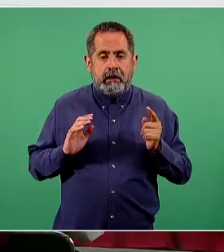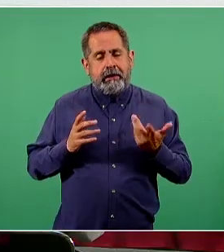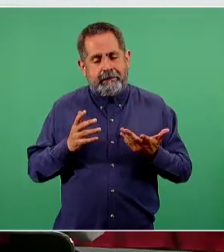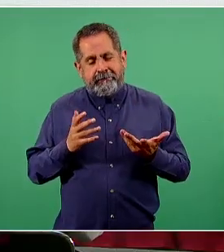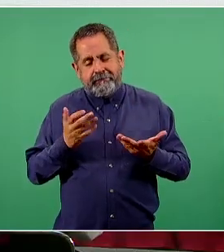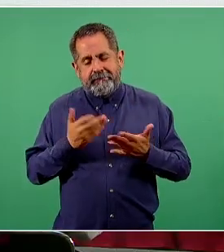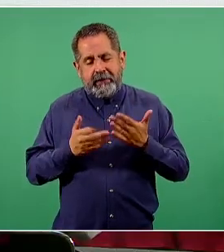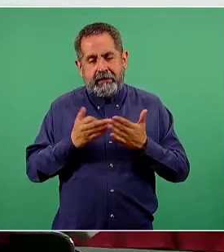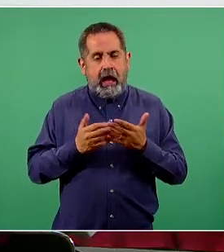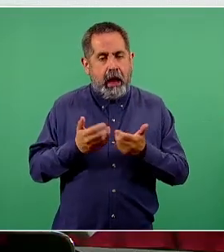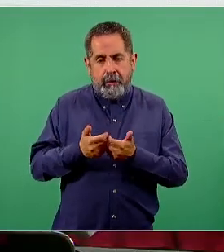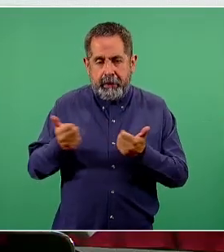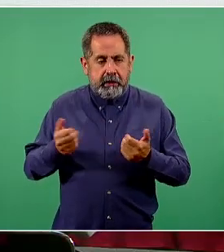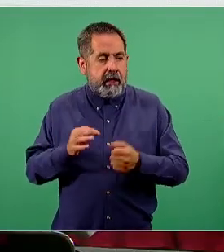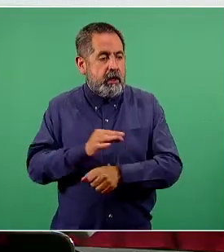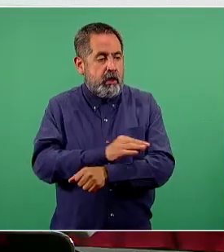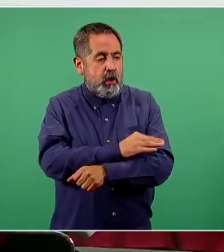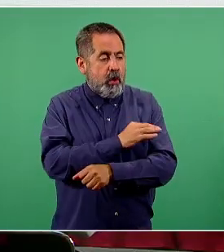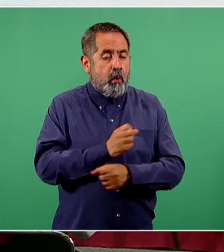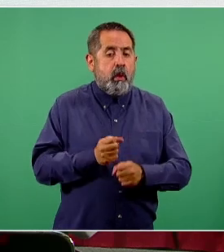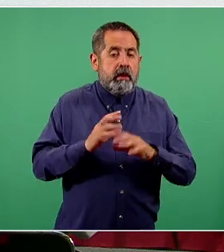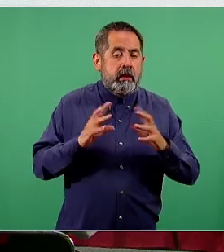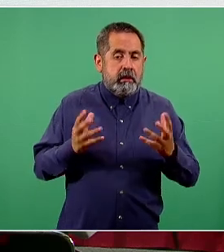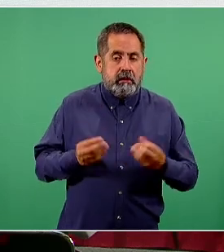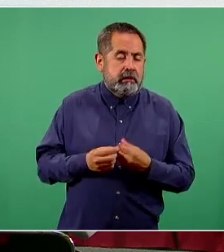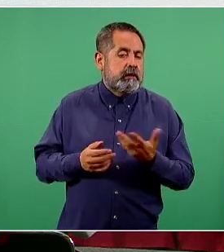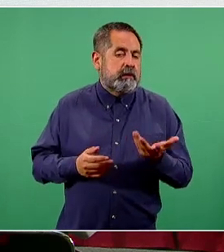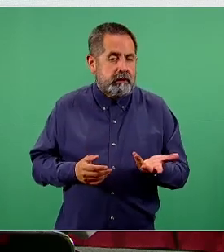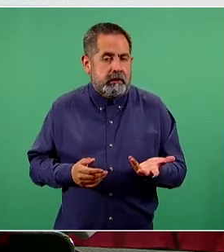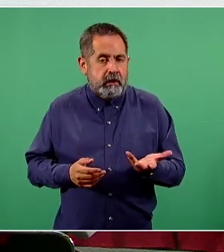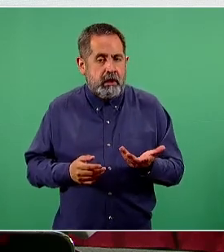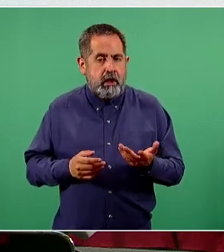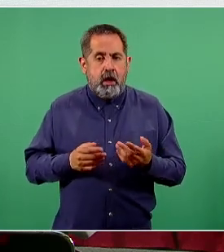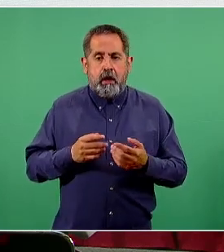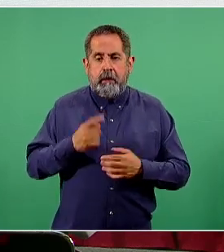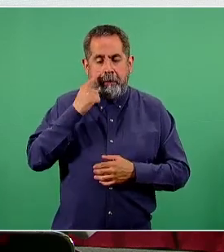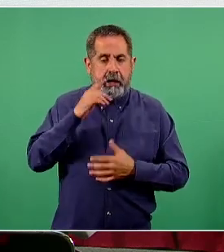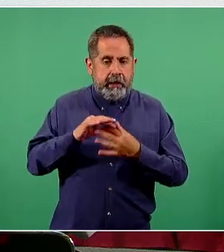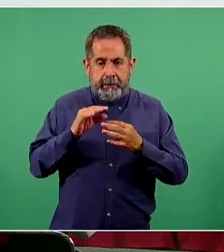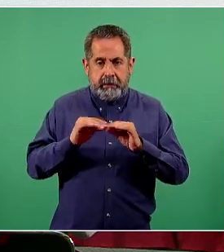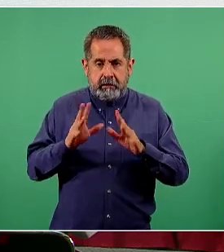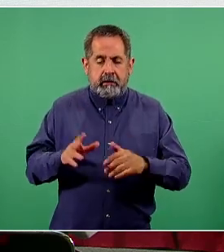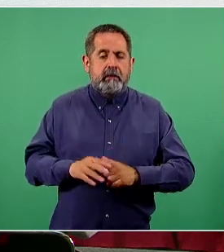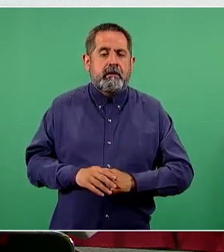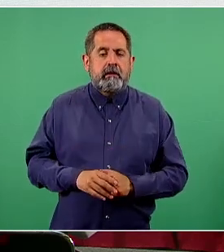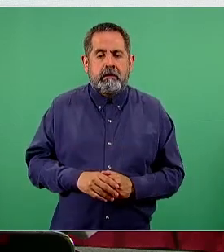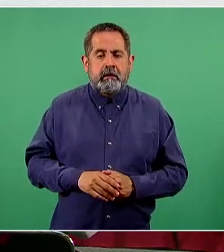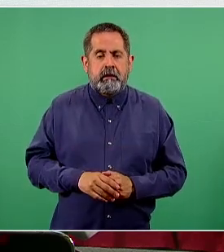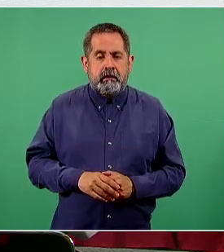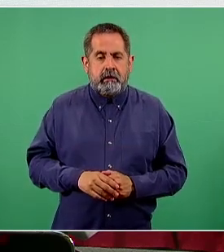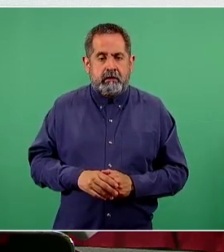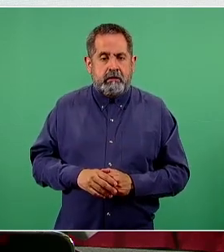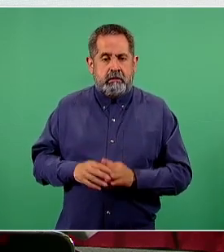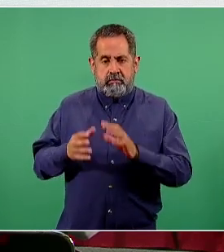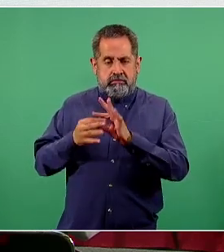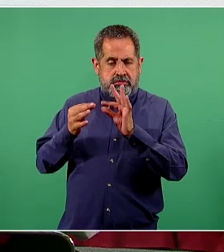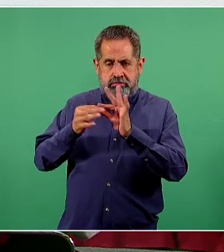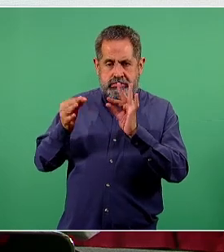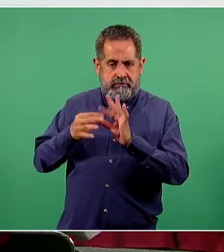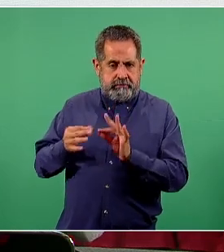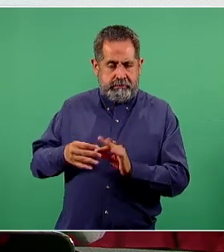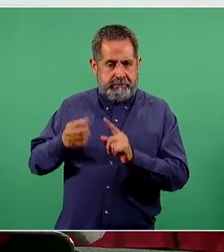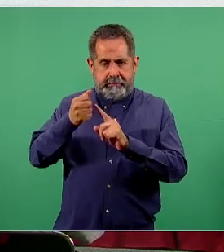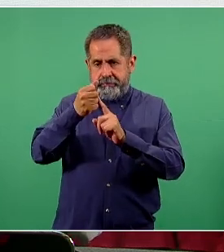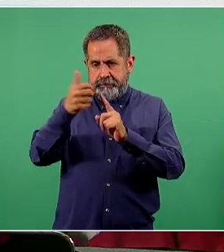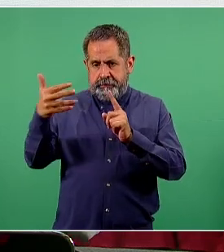multiplicar el número de vacunas, el número de personas por 2 para llegar al número de vacunas. Aquí está el desglose. Noten ustedes que cada uno